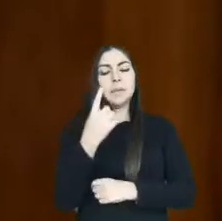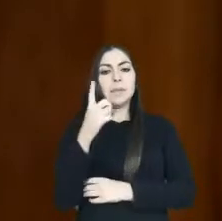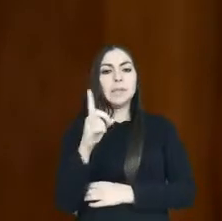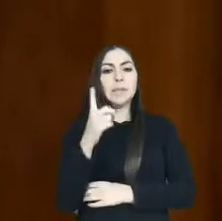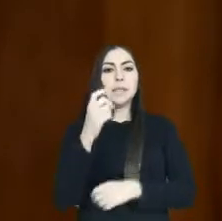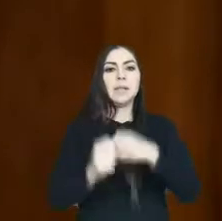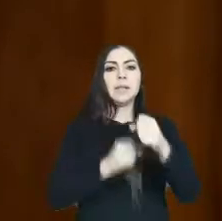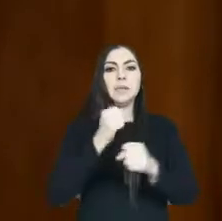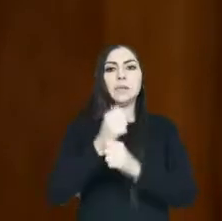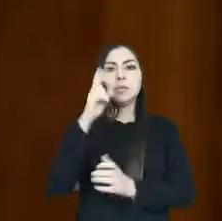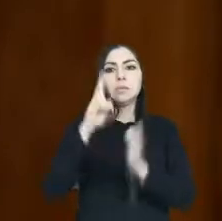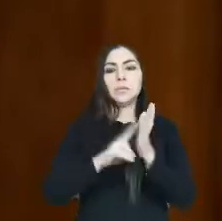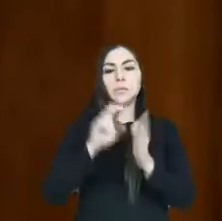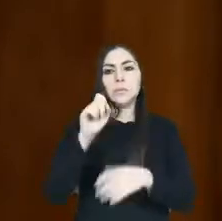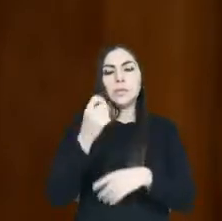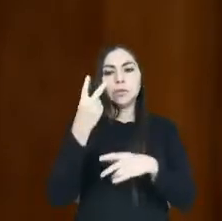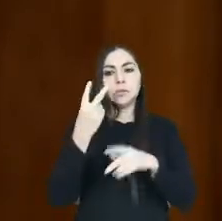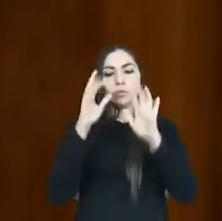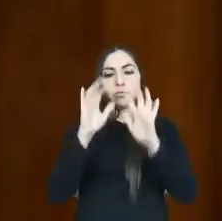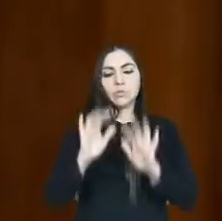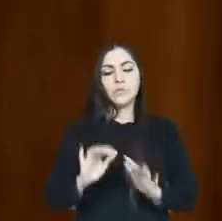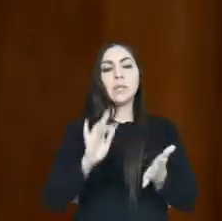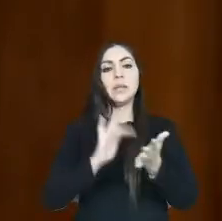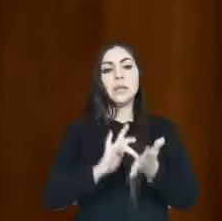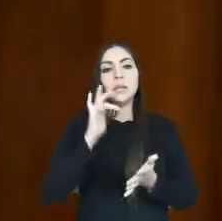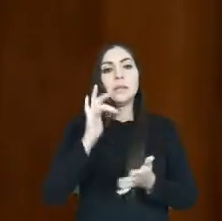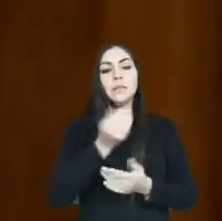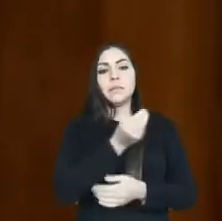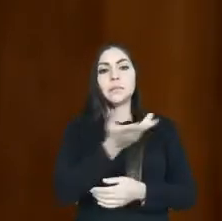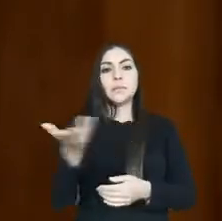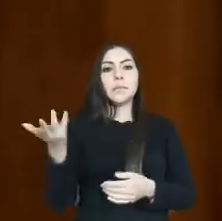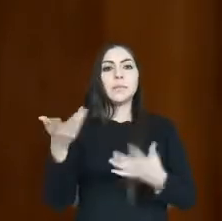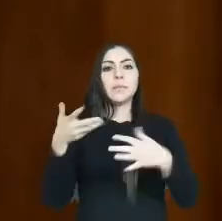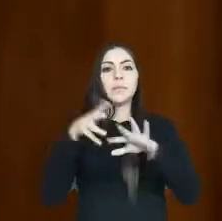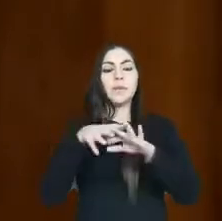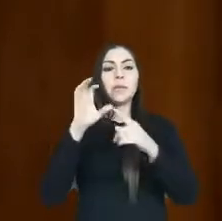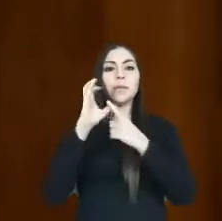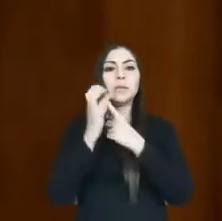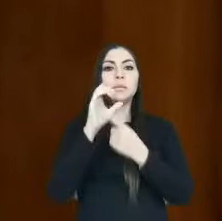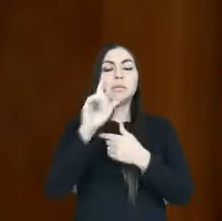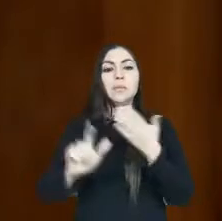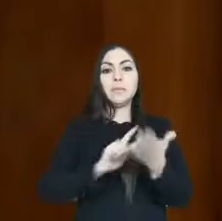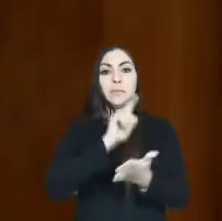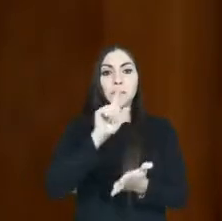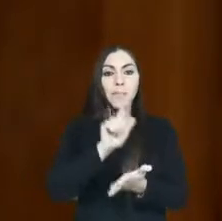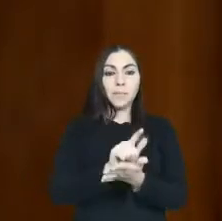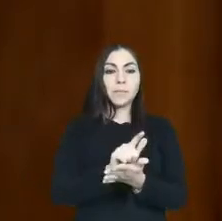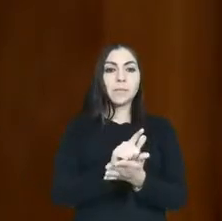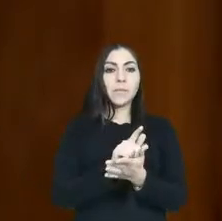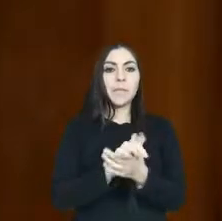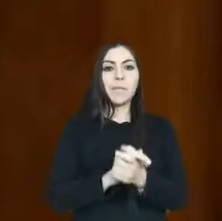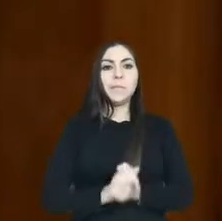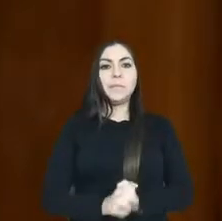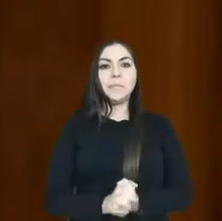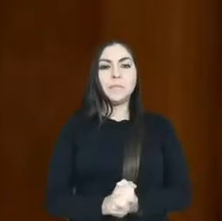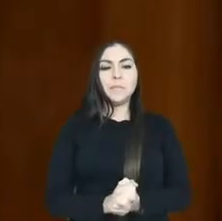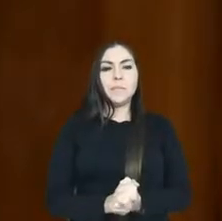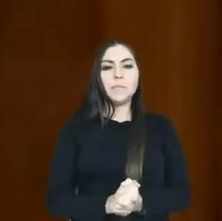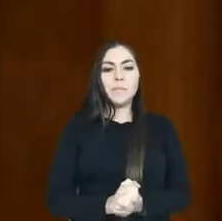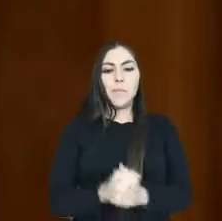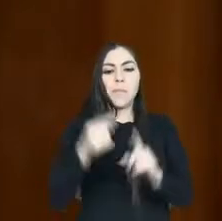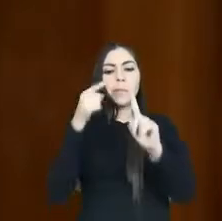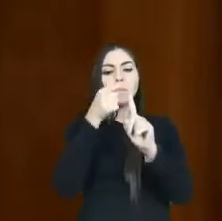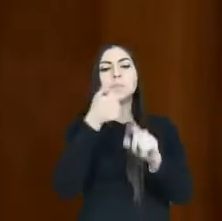diciembre del año 2022. Agradezco a los integrantes de las comisiones legislativas de